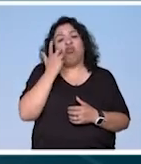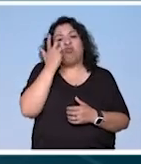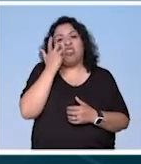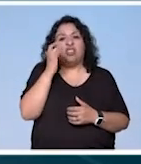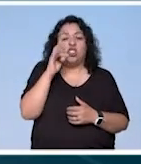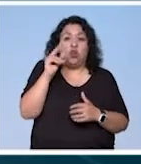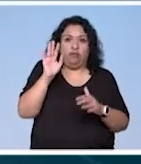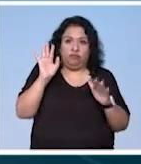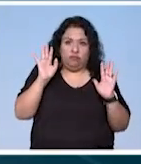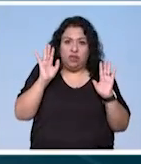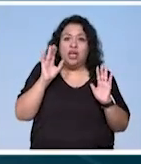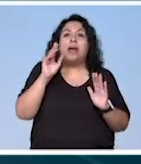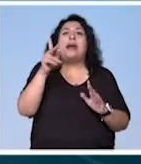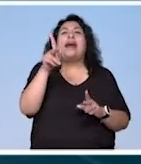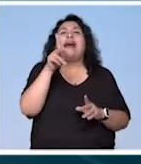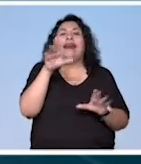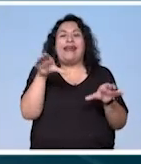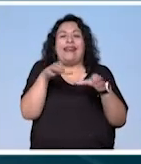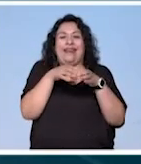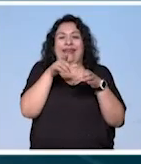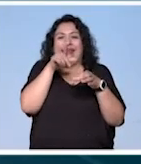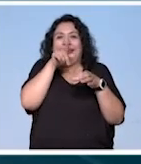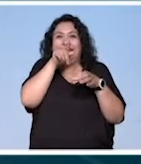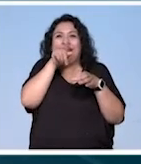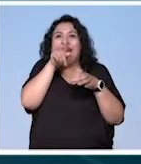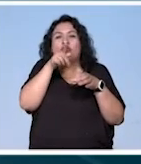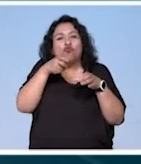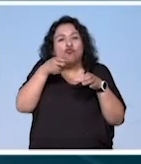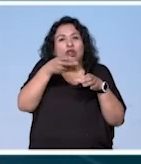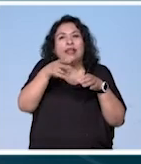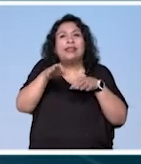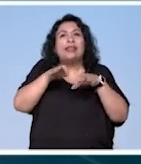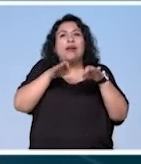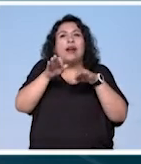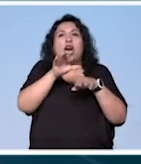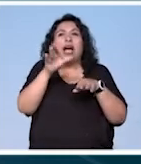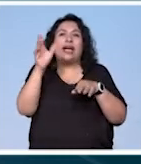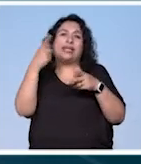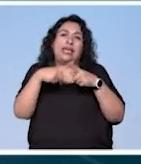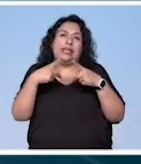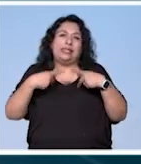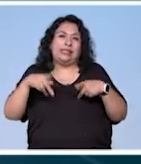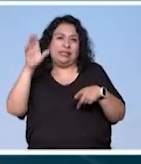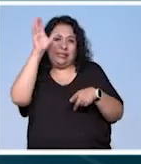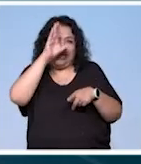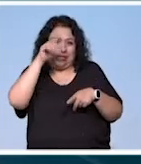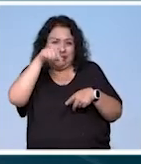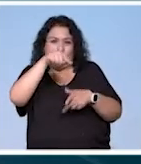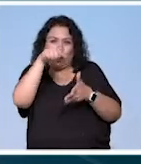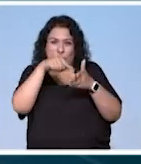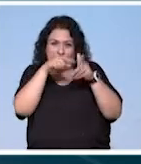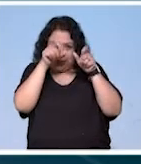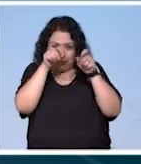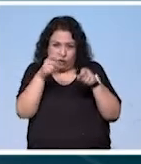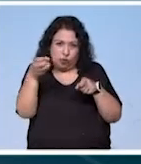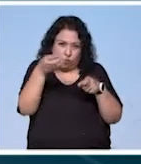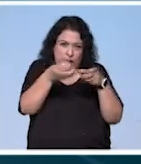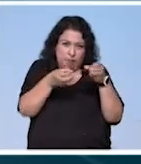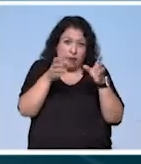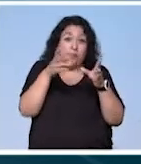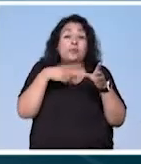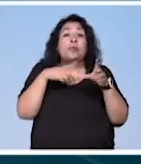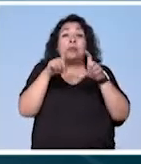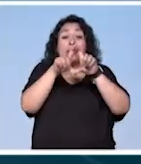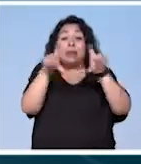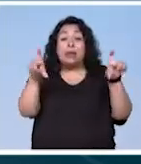o no, que la ornitología neotropical de hoy se nutre del trabajo de científicos de estas latitudes. El